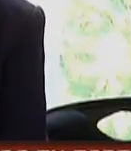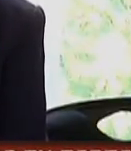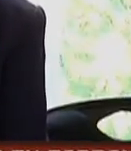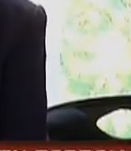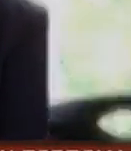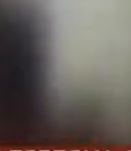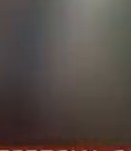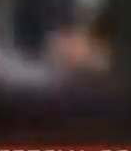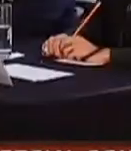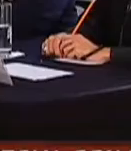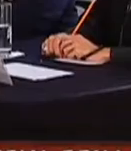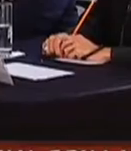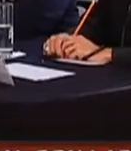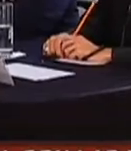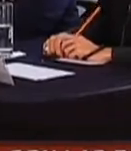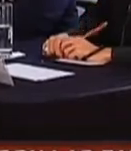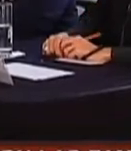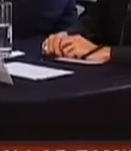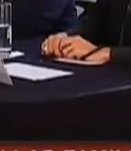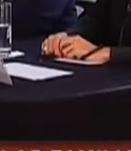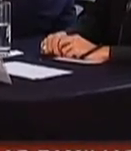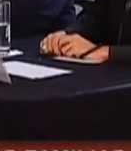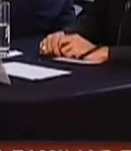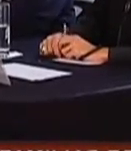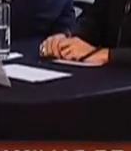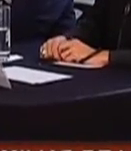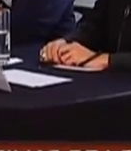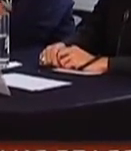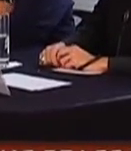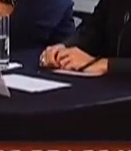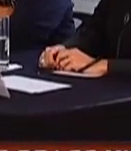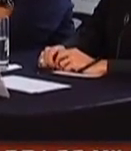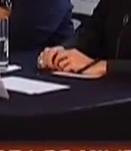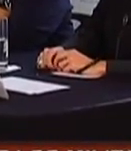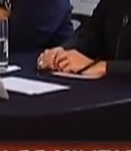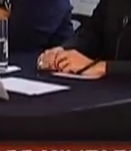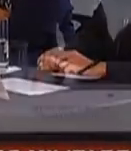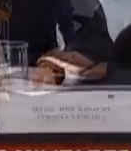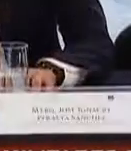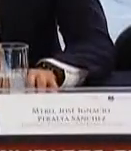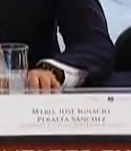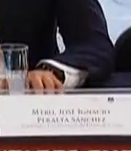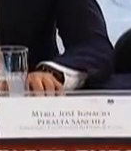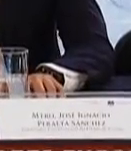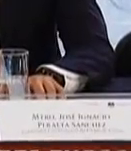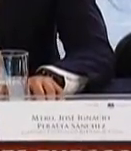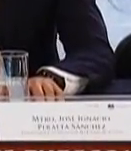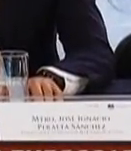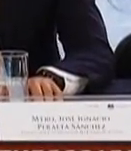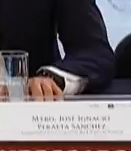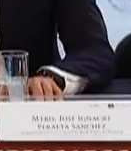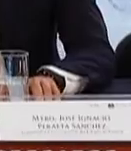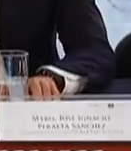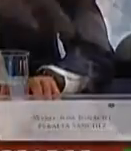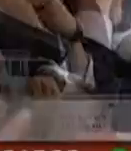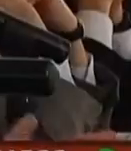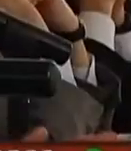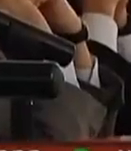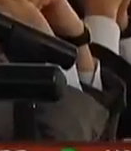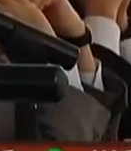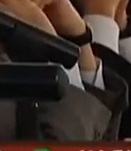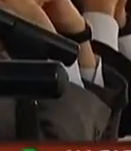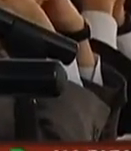de querer regresar. En su programa de visitas escolares, la FILIG atenderá a 48 mil estudiantes. Ofrecerá alrededor